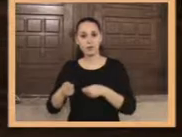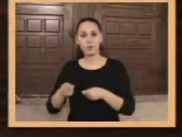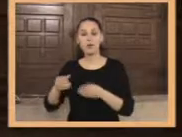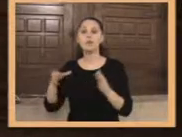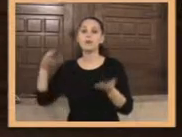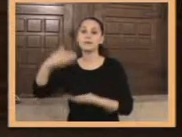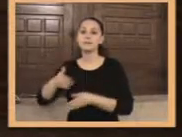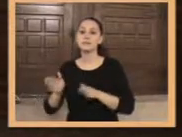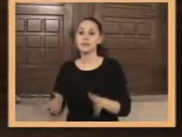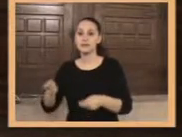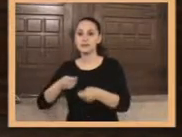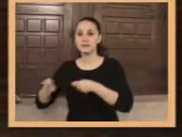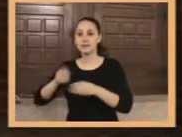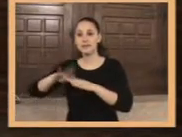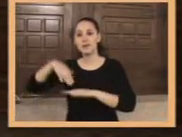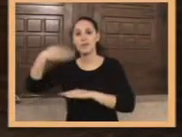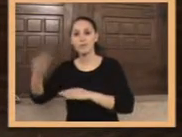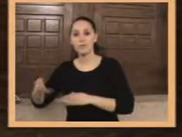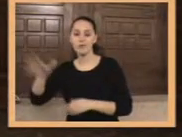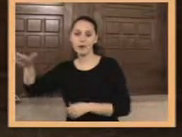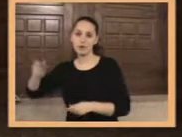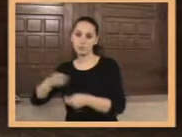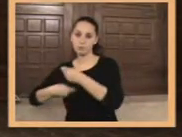comercial permanente. Tiene la palabra el señor secretario.